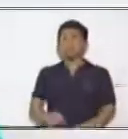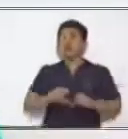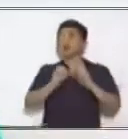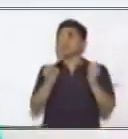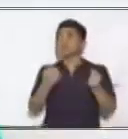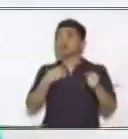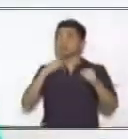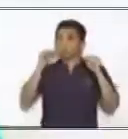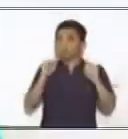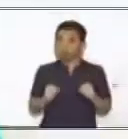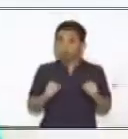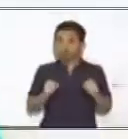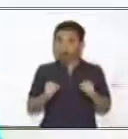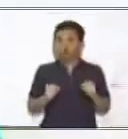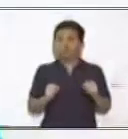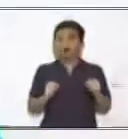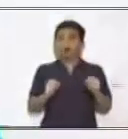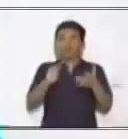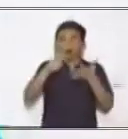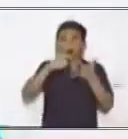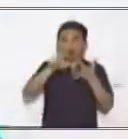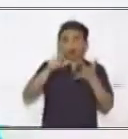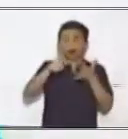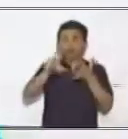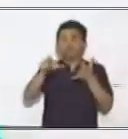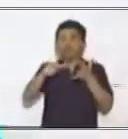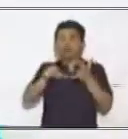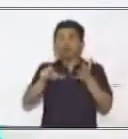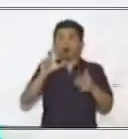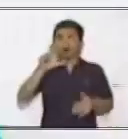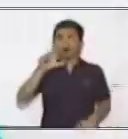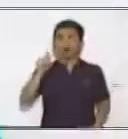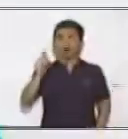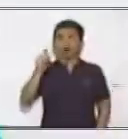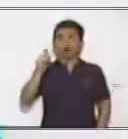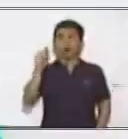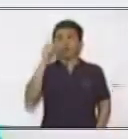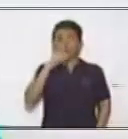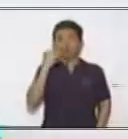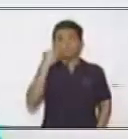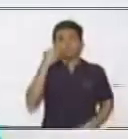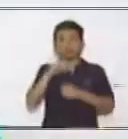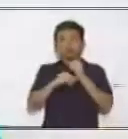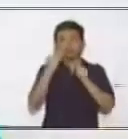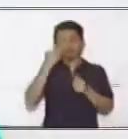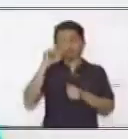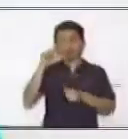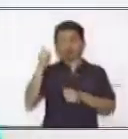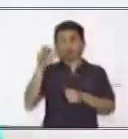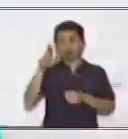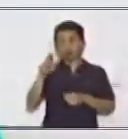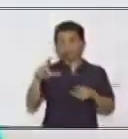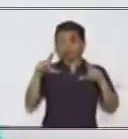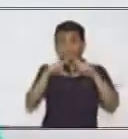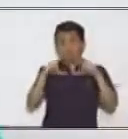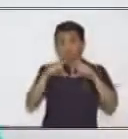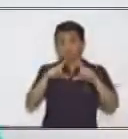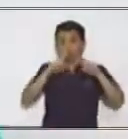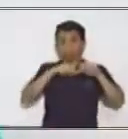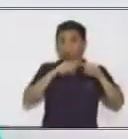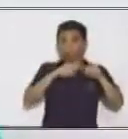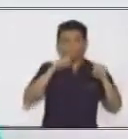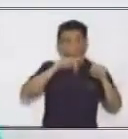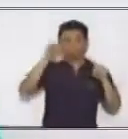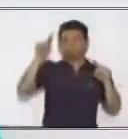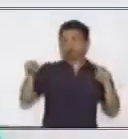clasificar los triángulos según sean sus lados, Entonces tenemos